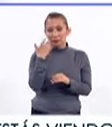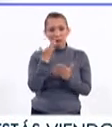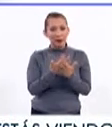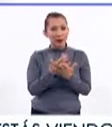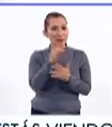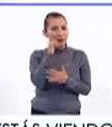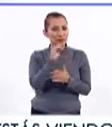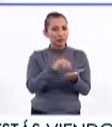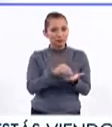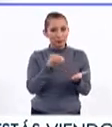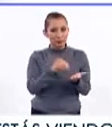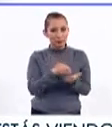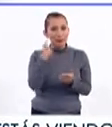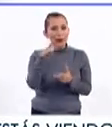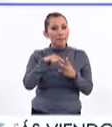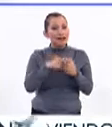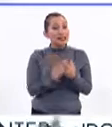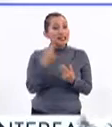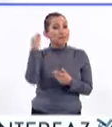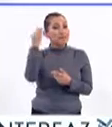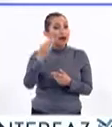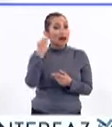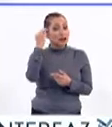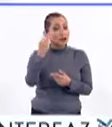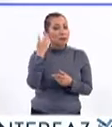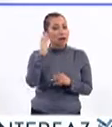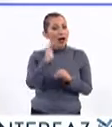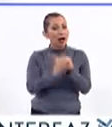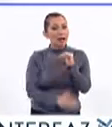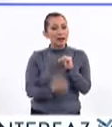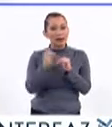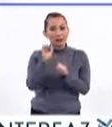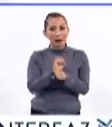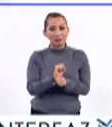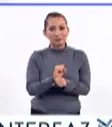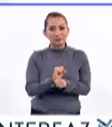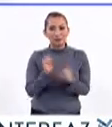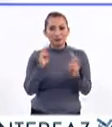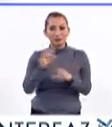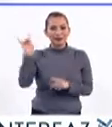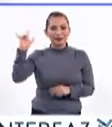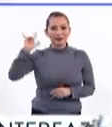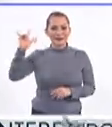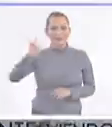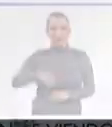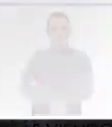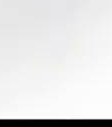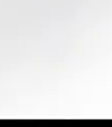esperamos todavía mañana para iniciar marzo y para concluir esta semana. Hasta luego.